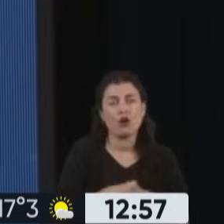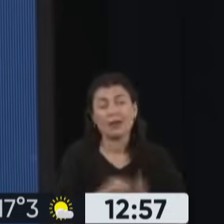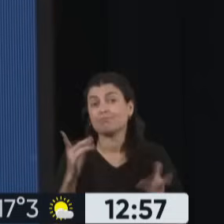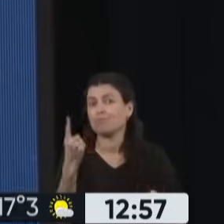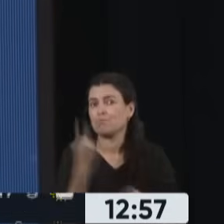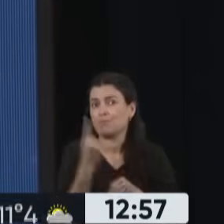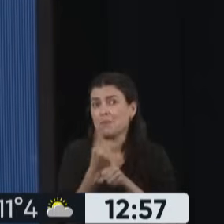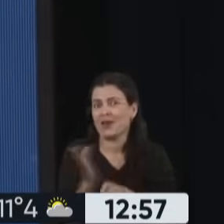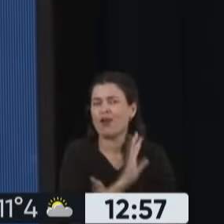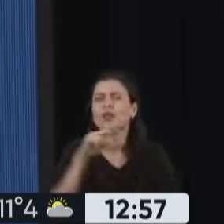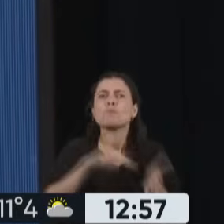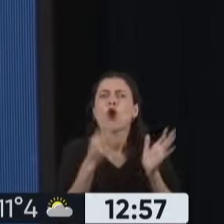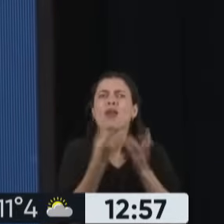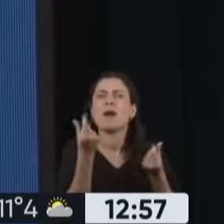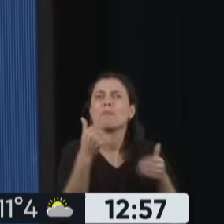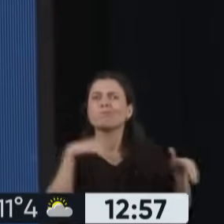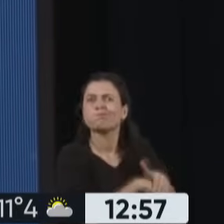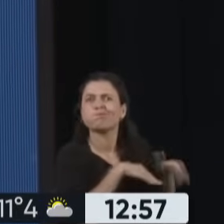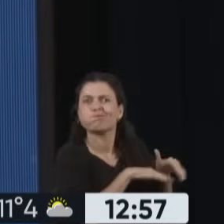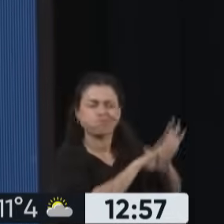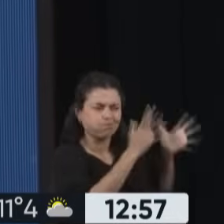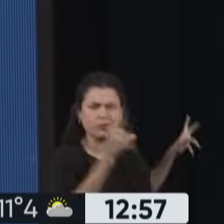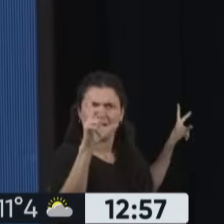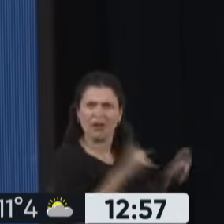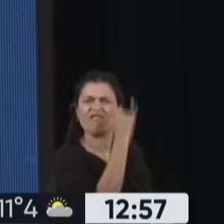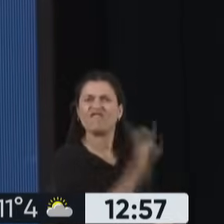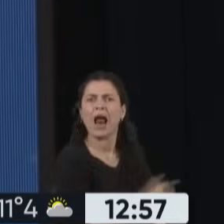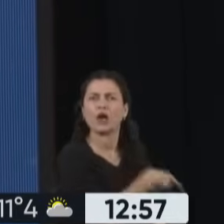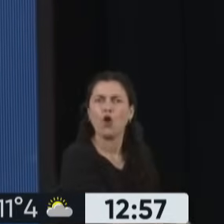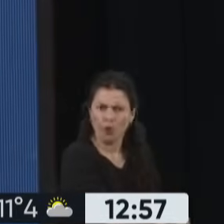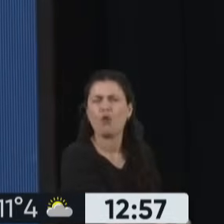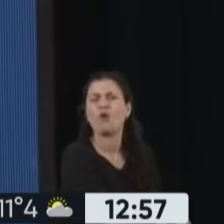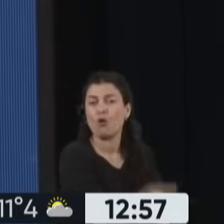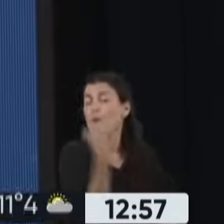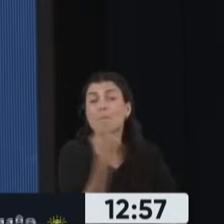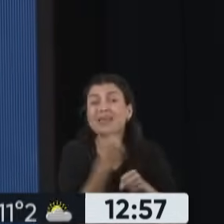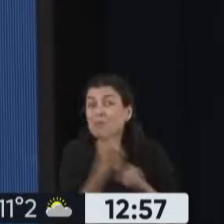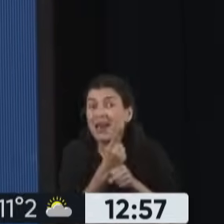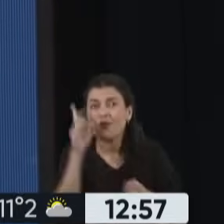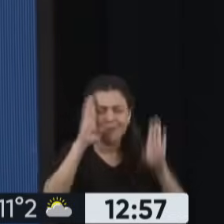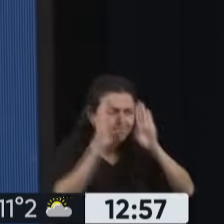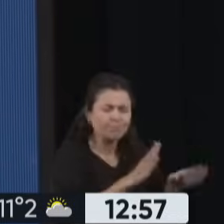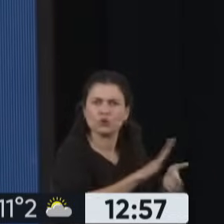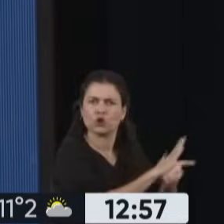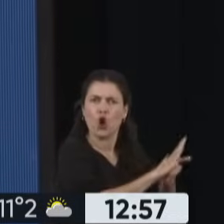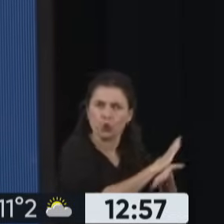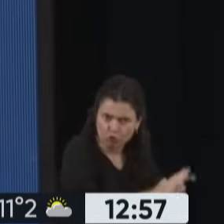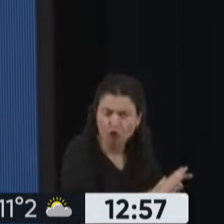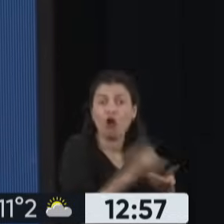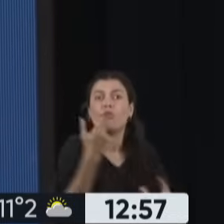Y nosotros dijimos que en cuanto pudiéramos resolver el problema del stock íbamos a abrir el